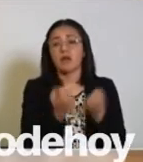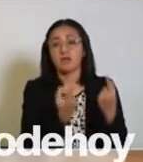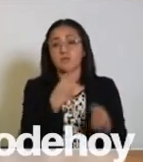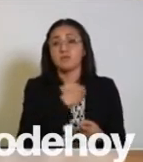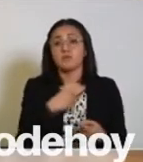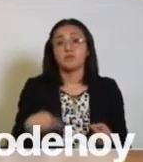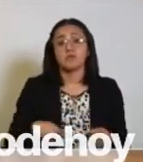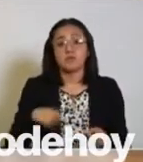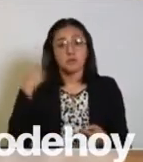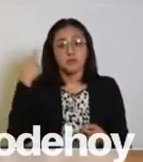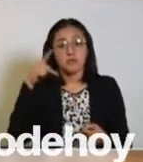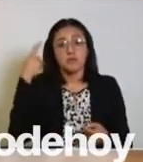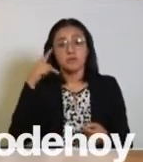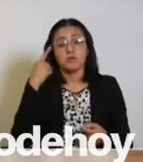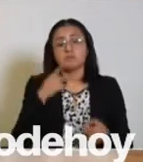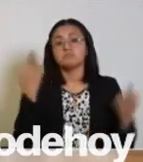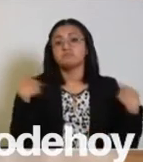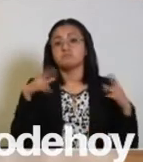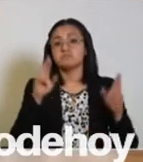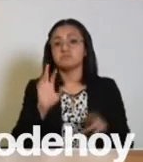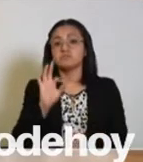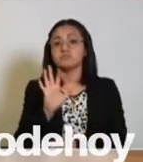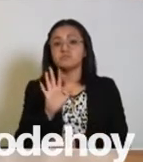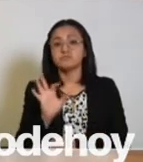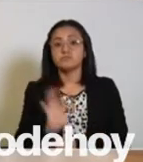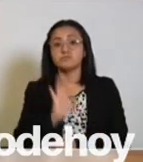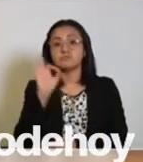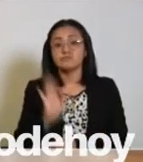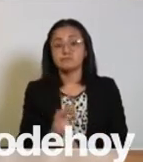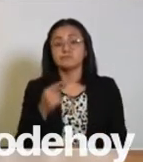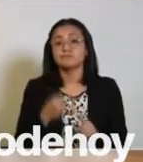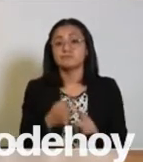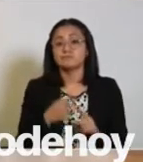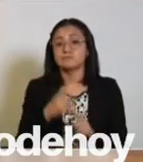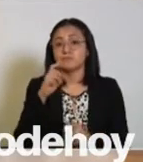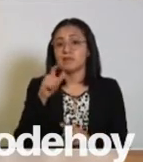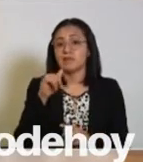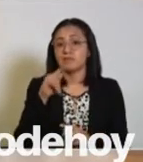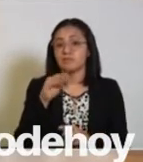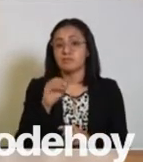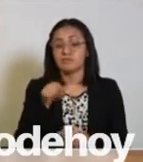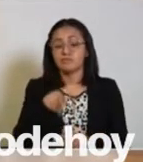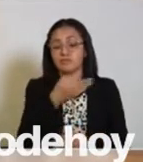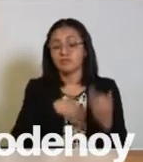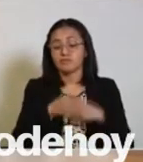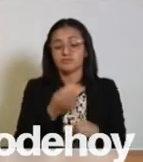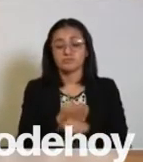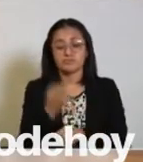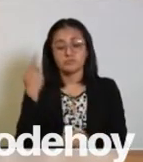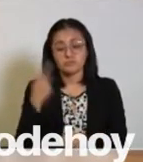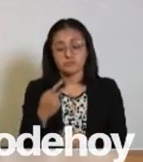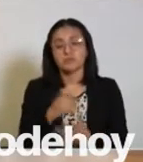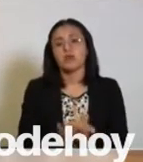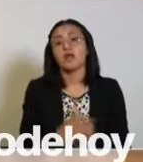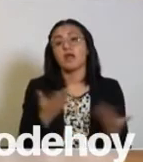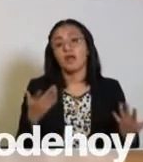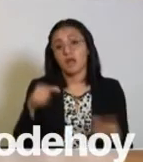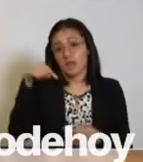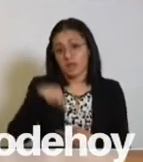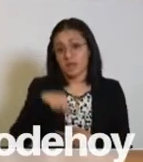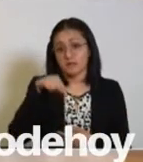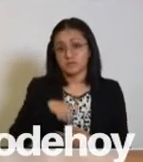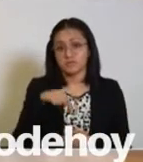puebla capital representa el 45 por ciento de los delitos cometidos en el estado y aquí